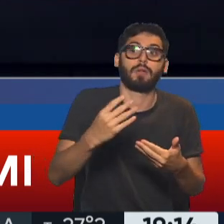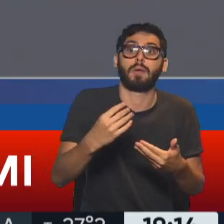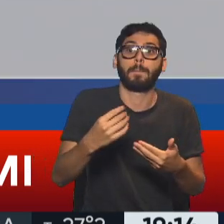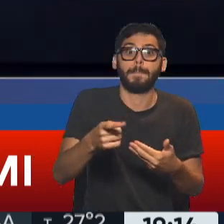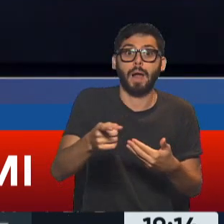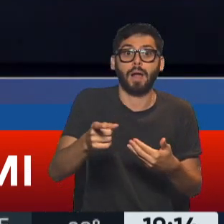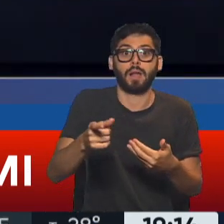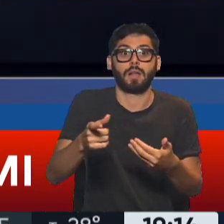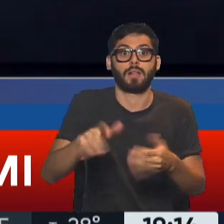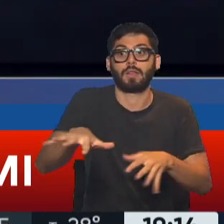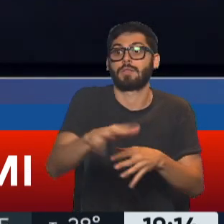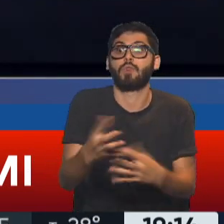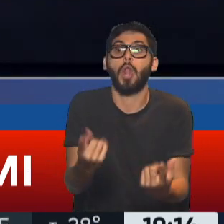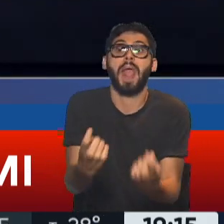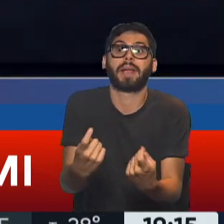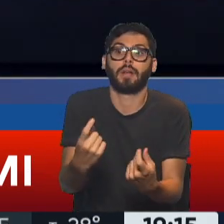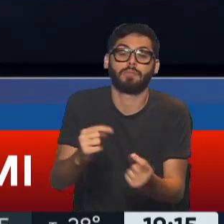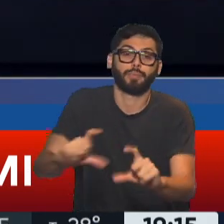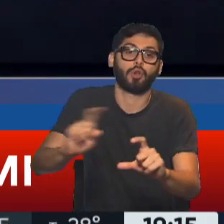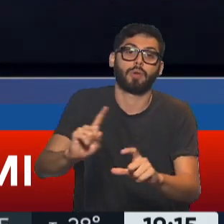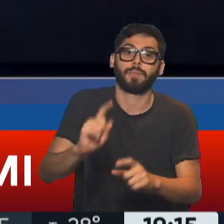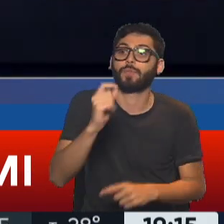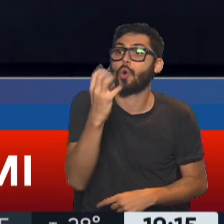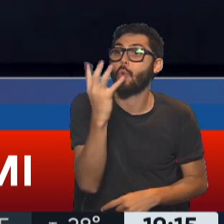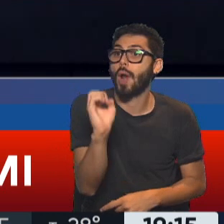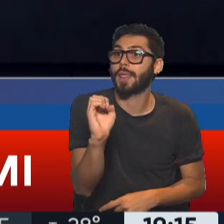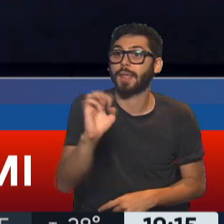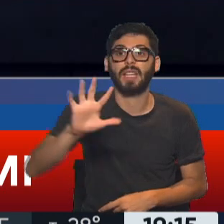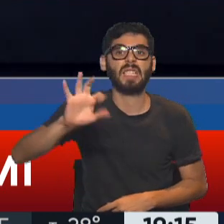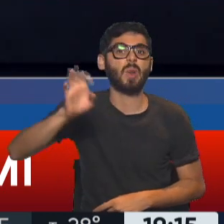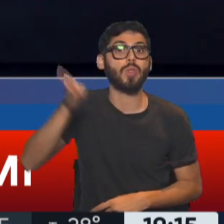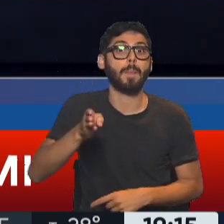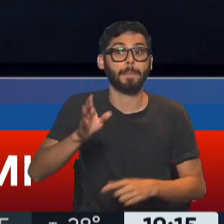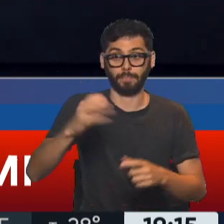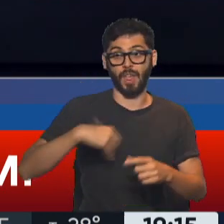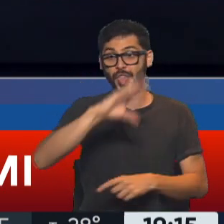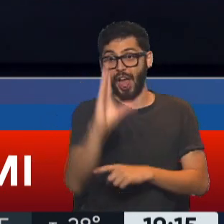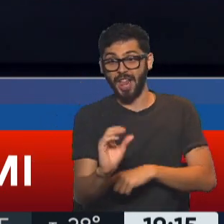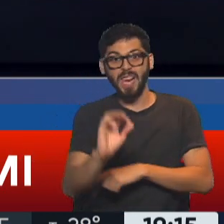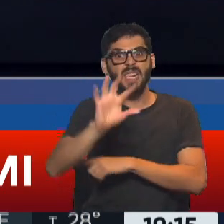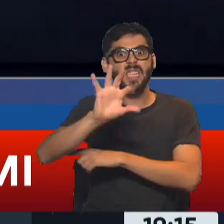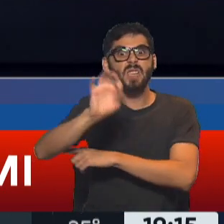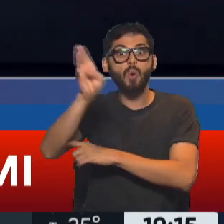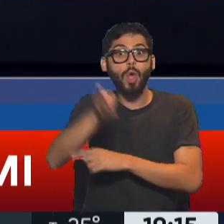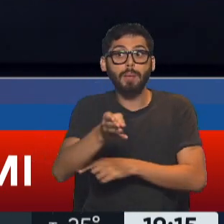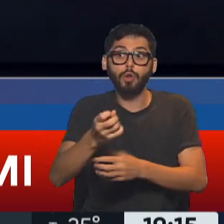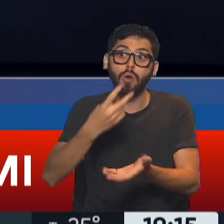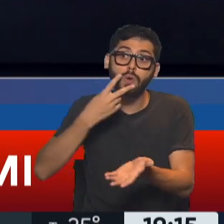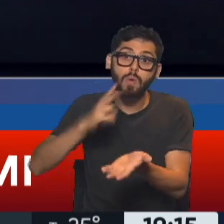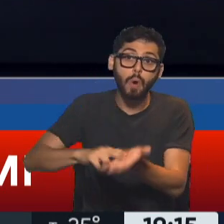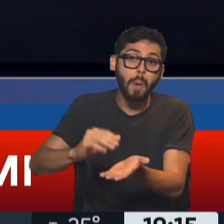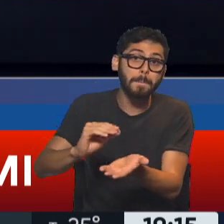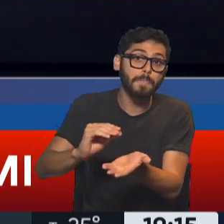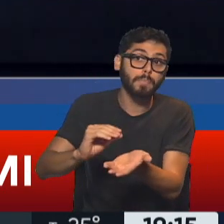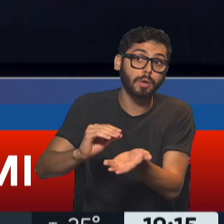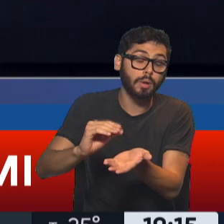aquellos sectores más necesitados. Obviamente, 40, 50, sí, claro, hasta un 60% de la población, te diría, no se le puede tocar el tema